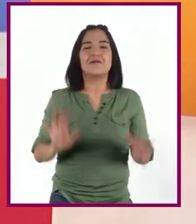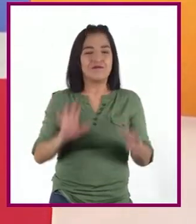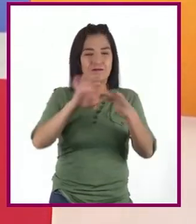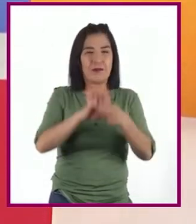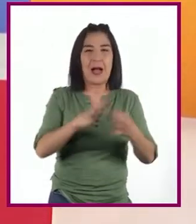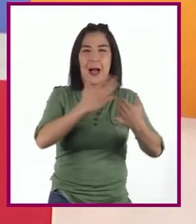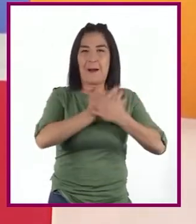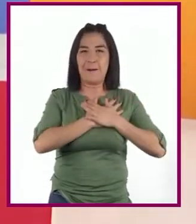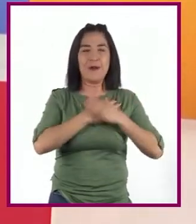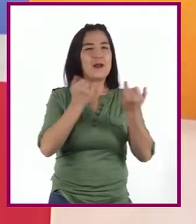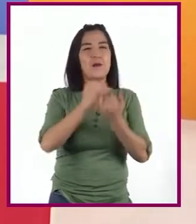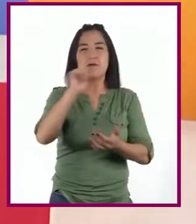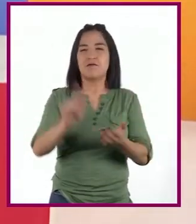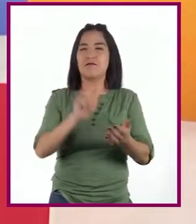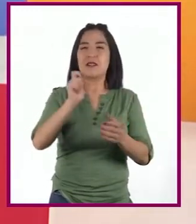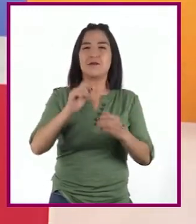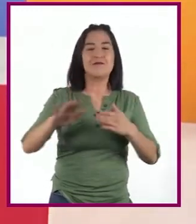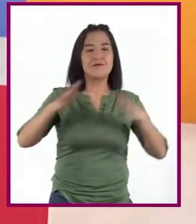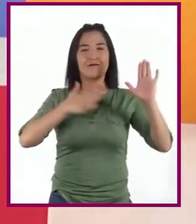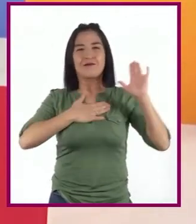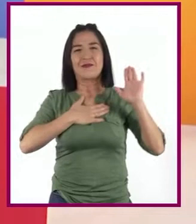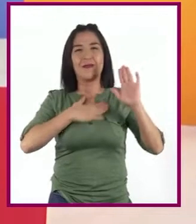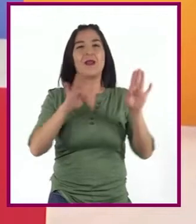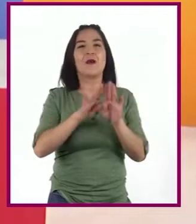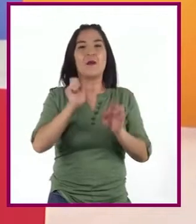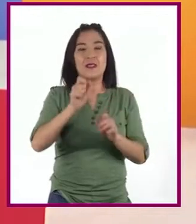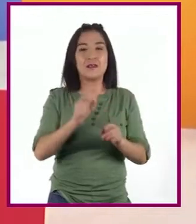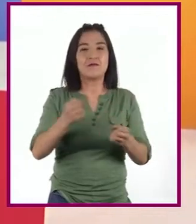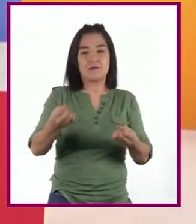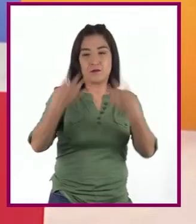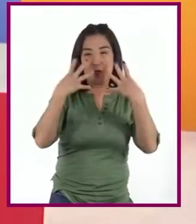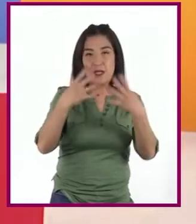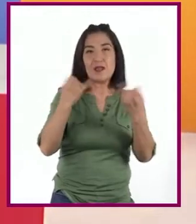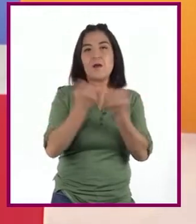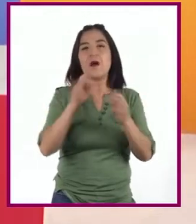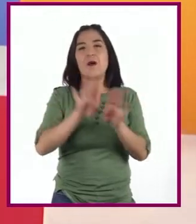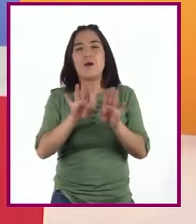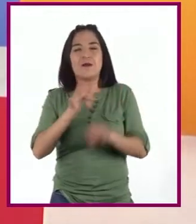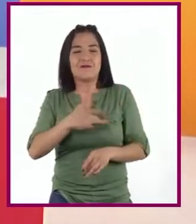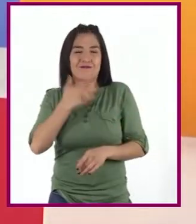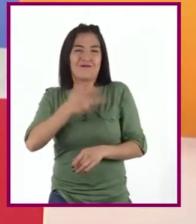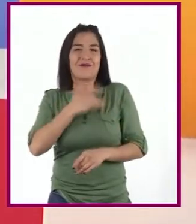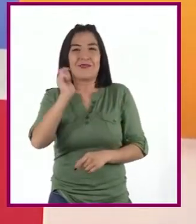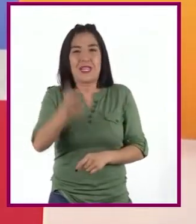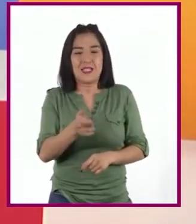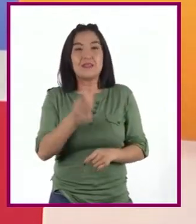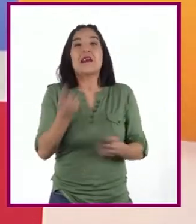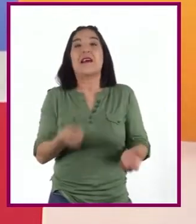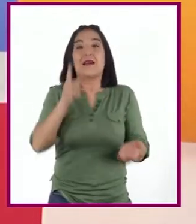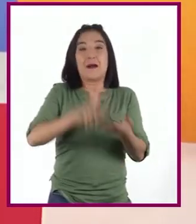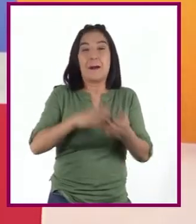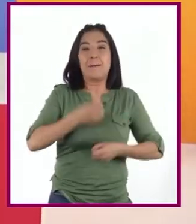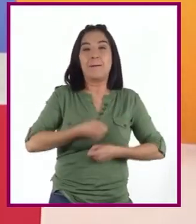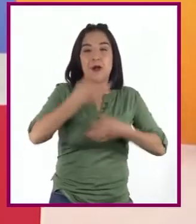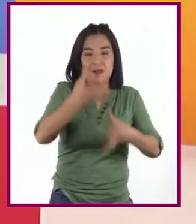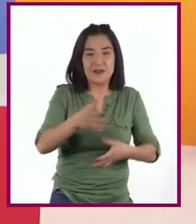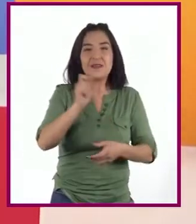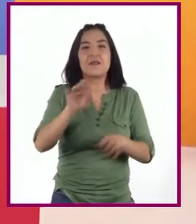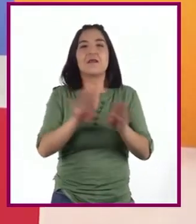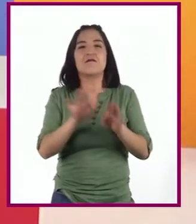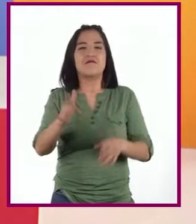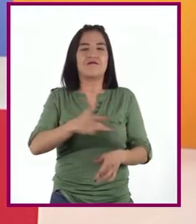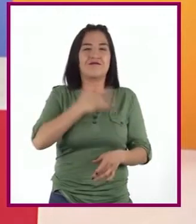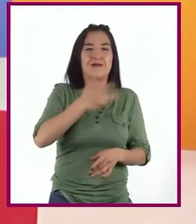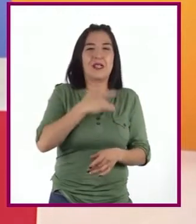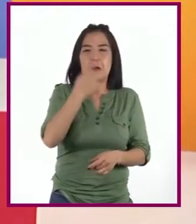lealtad con lo individual y lo subjetivo. Con lo individual y lo subjetivo, pues el poema transmite los sentimientos de